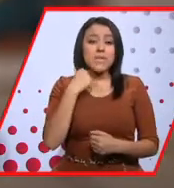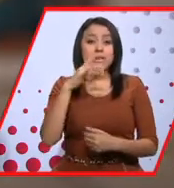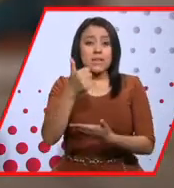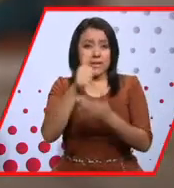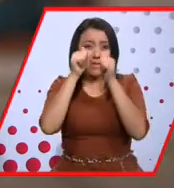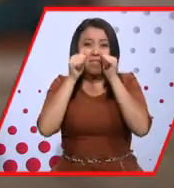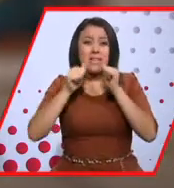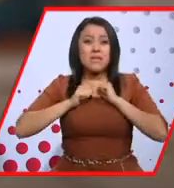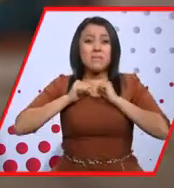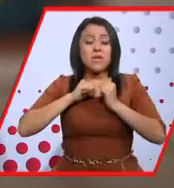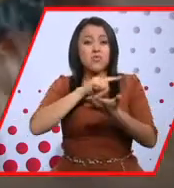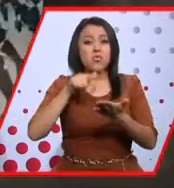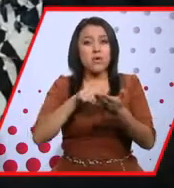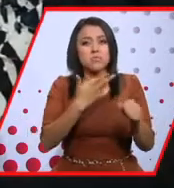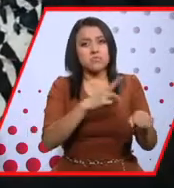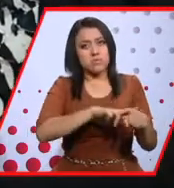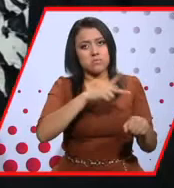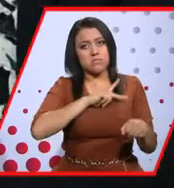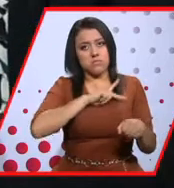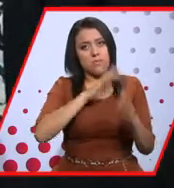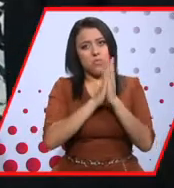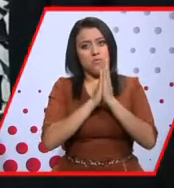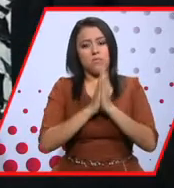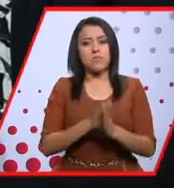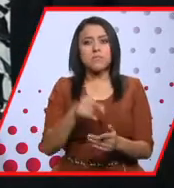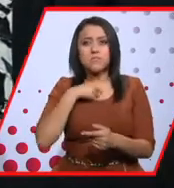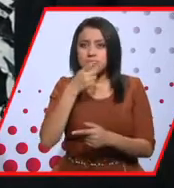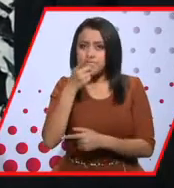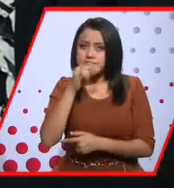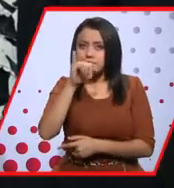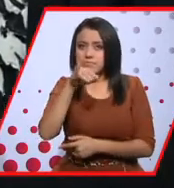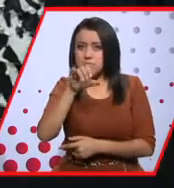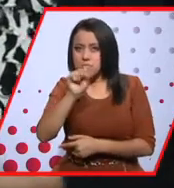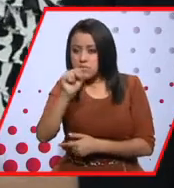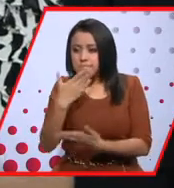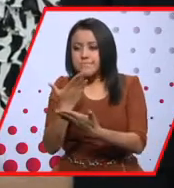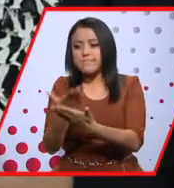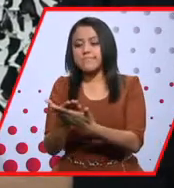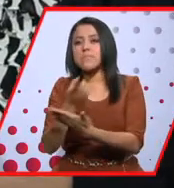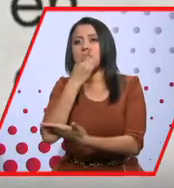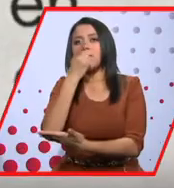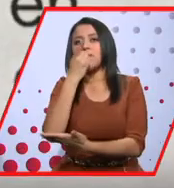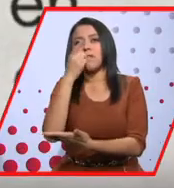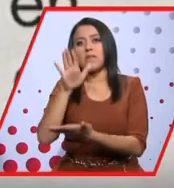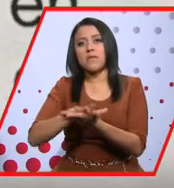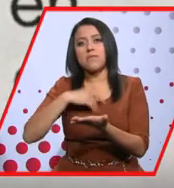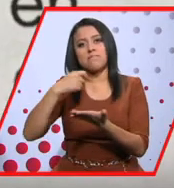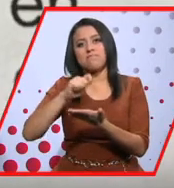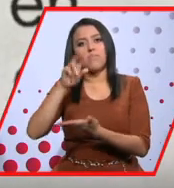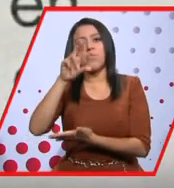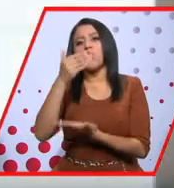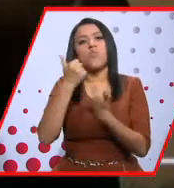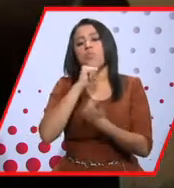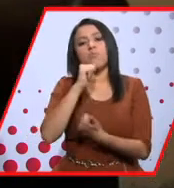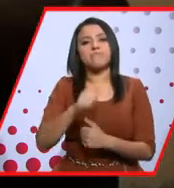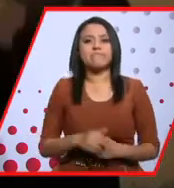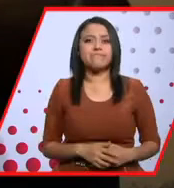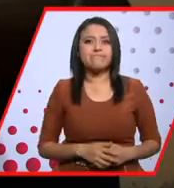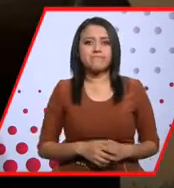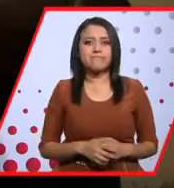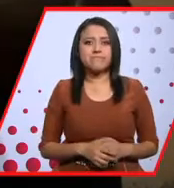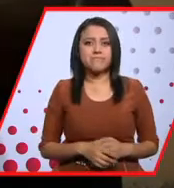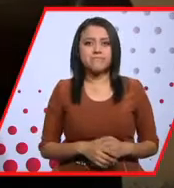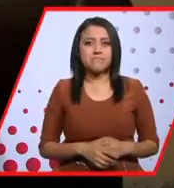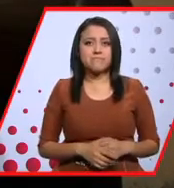a un hospital privado. Realizó su petición ante el instituto, donde le responden de forma escrita, no al lugar. Porque ellos